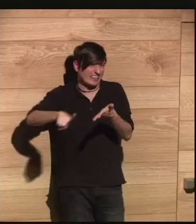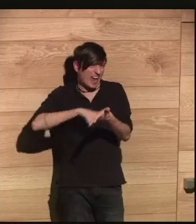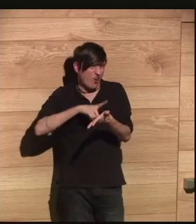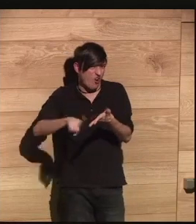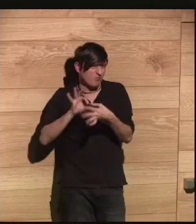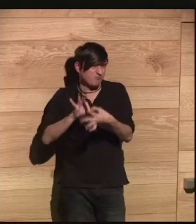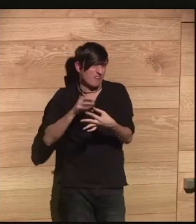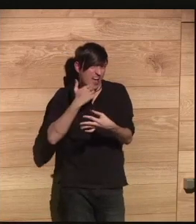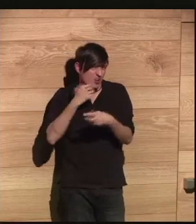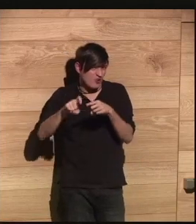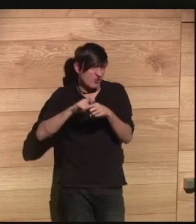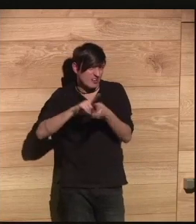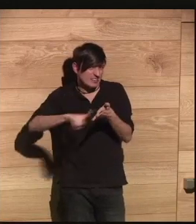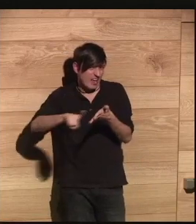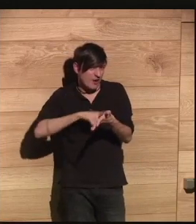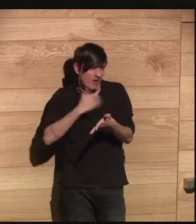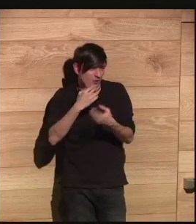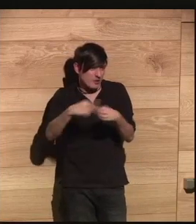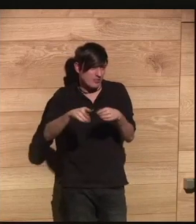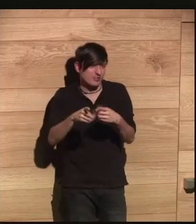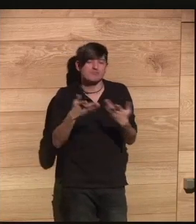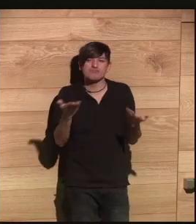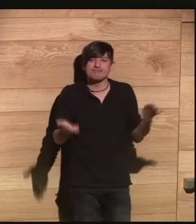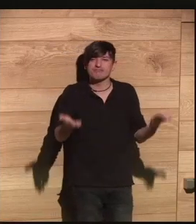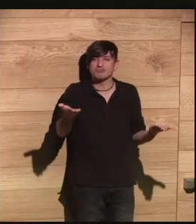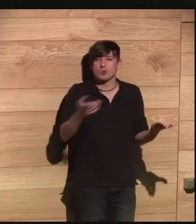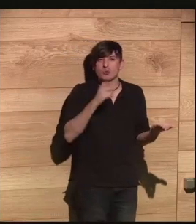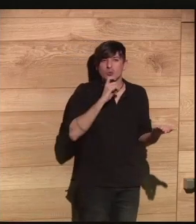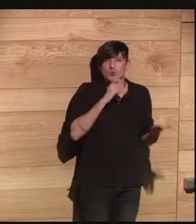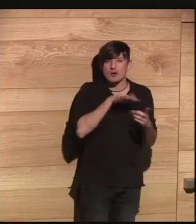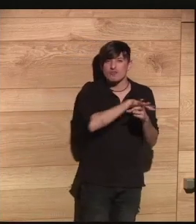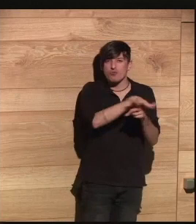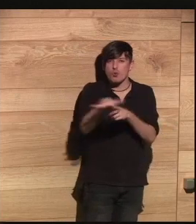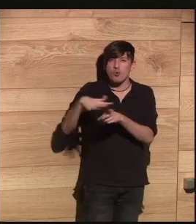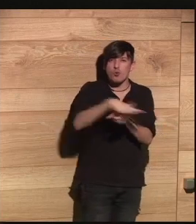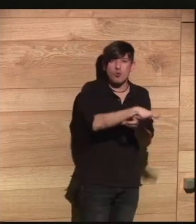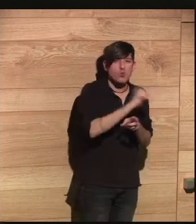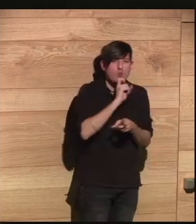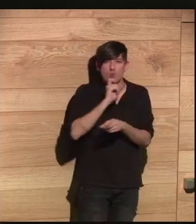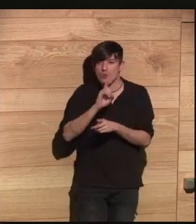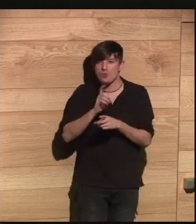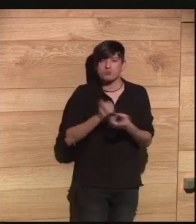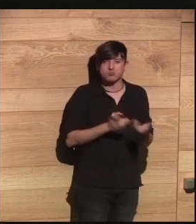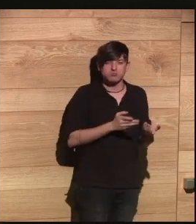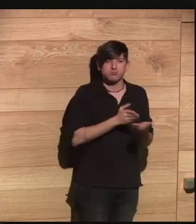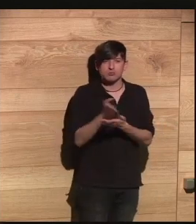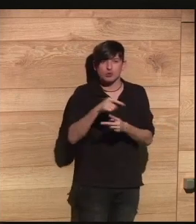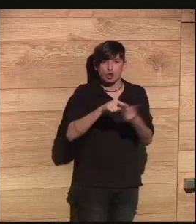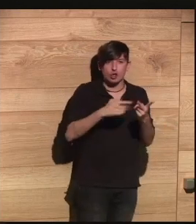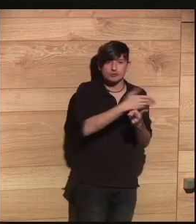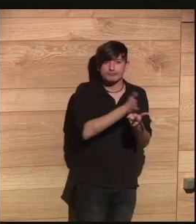como una melodía gitana, ¿no? Entonces, ¿cómo está esa influencia y cómo ves el ida y vuelta entre los